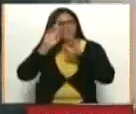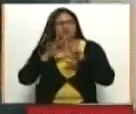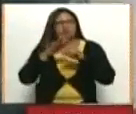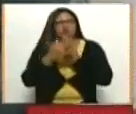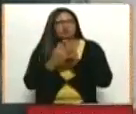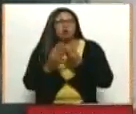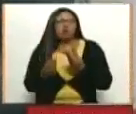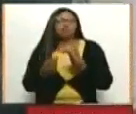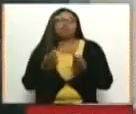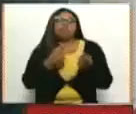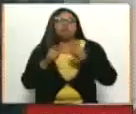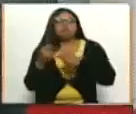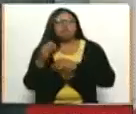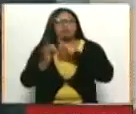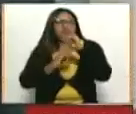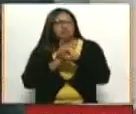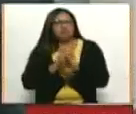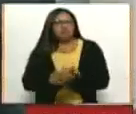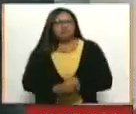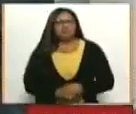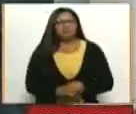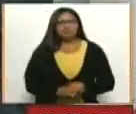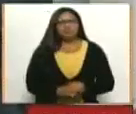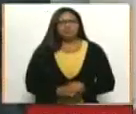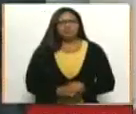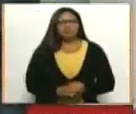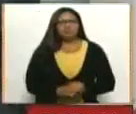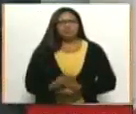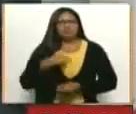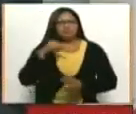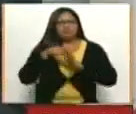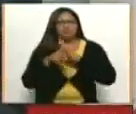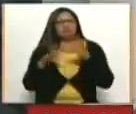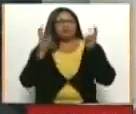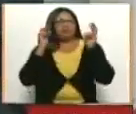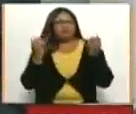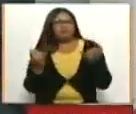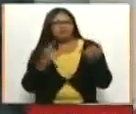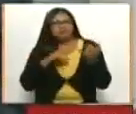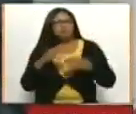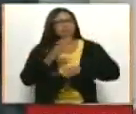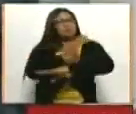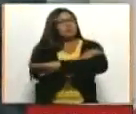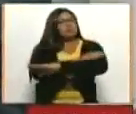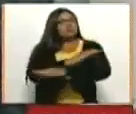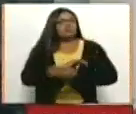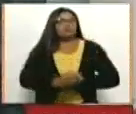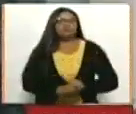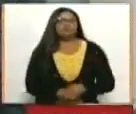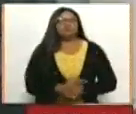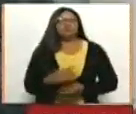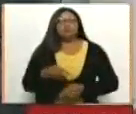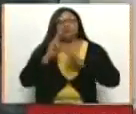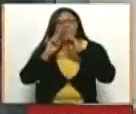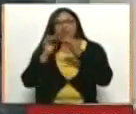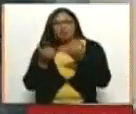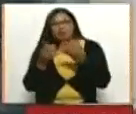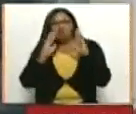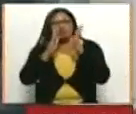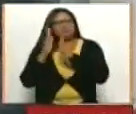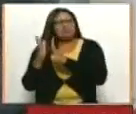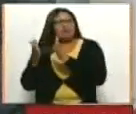negociación internacional, ¿no? Yo creo que sí. Claro, eso sí entra dentro de los temas que tendríamos que hablar con la oposición, porque ya nos corresponde a nosotros organizarnos